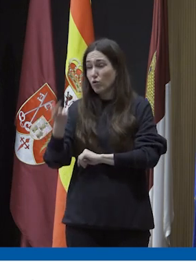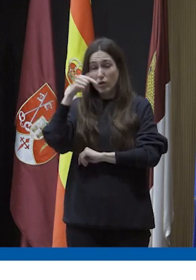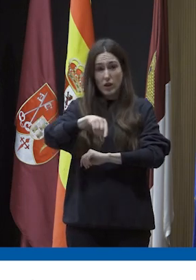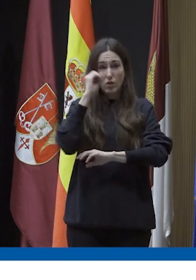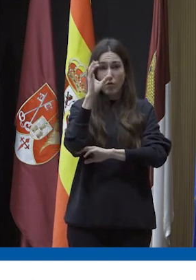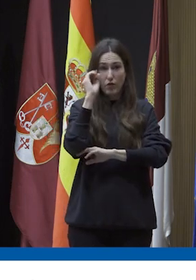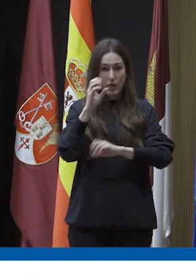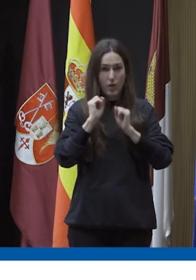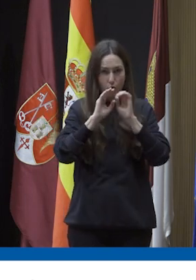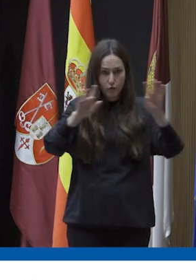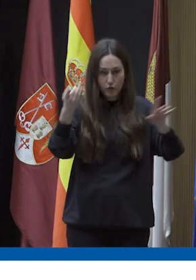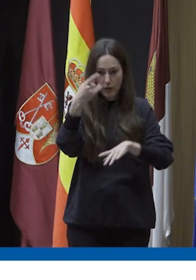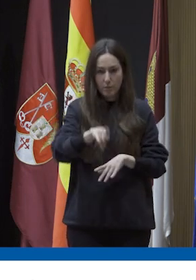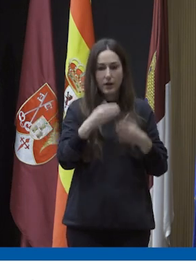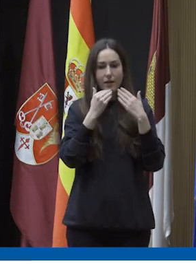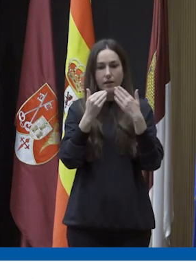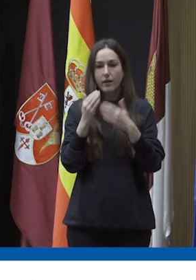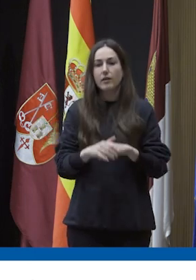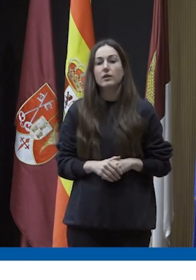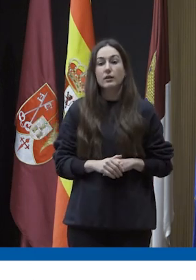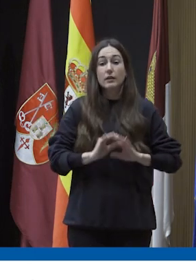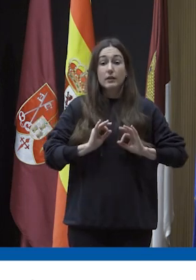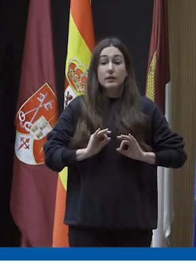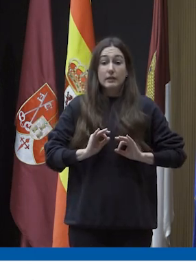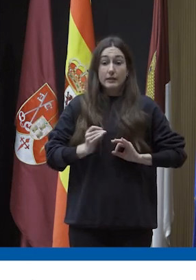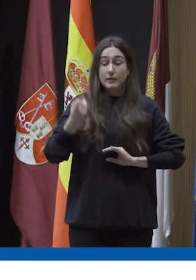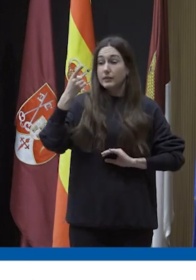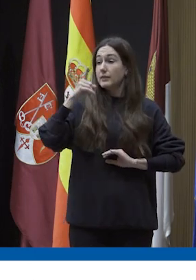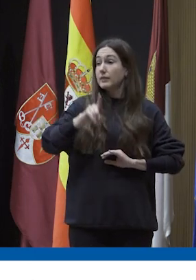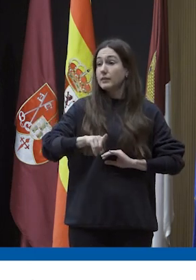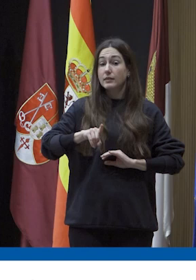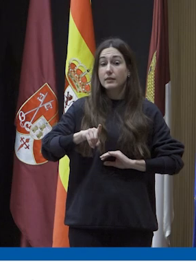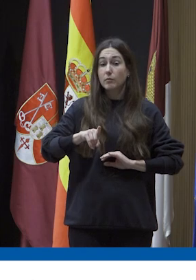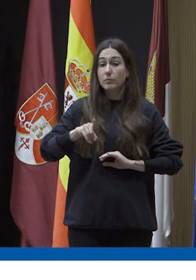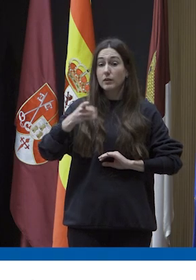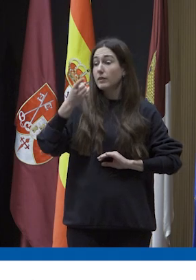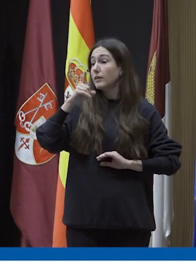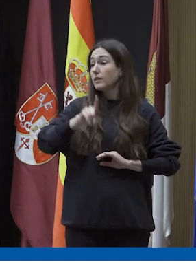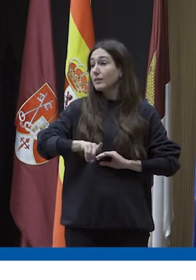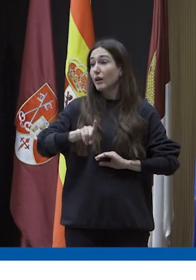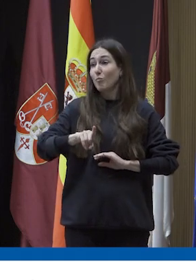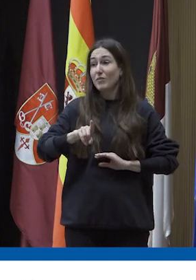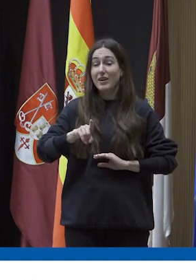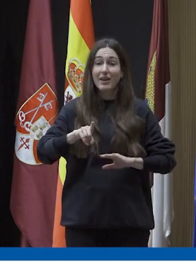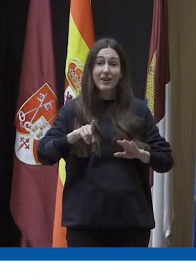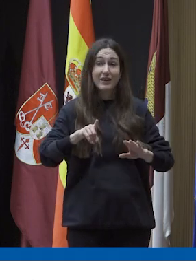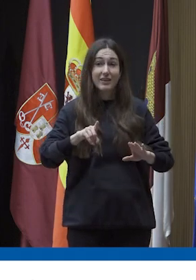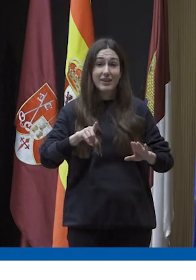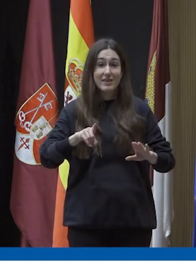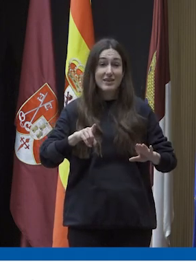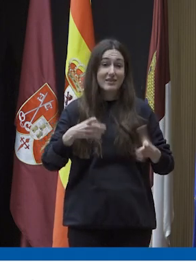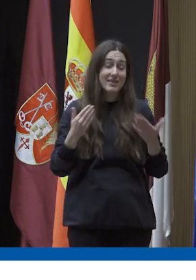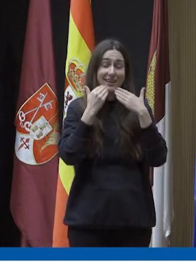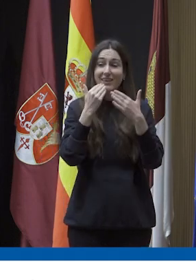de conferencias. Y por supuesto, como no, a la segunda alma, ¿no? de este ciclo de conferencias, a